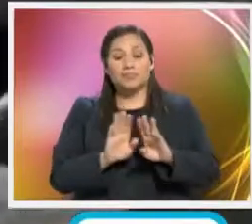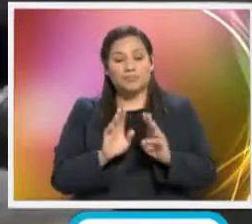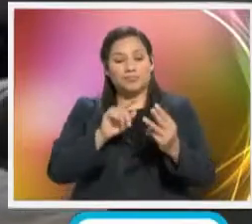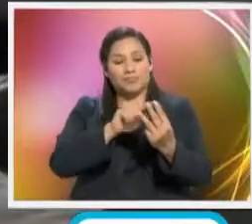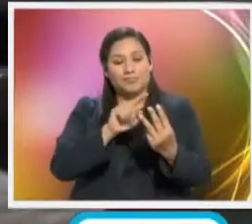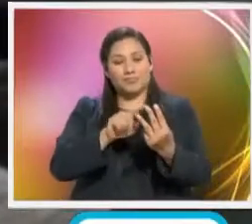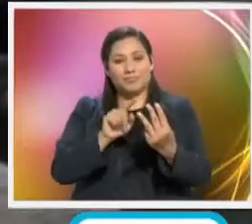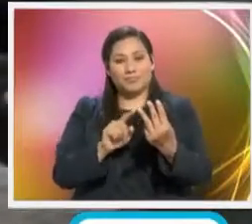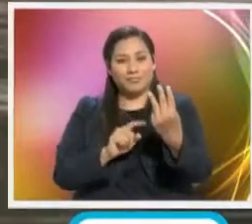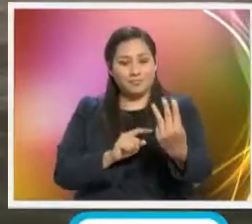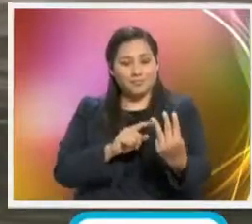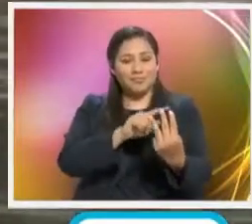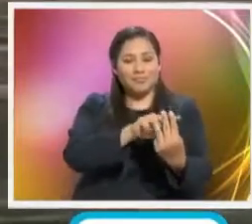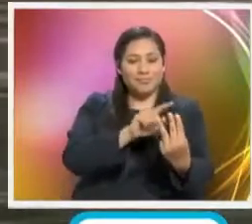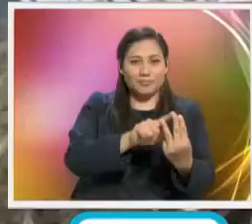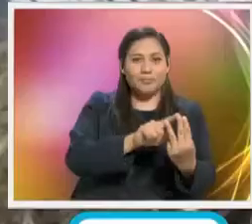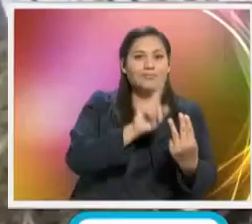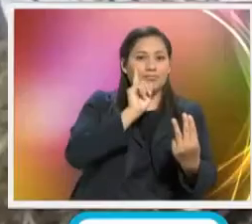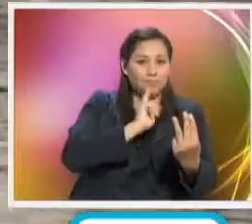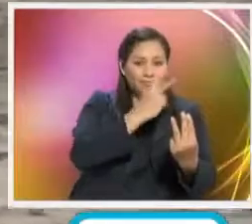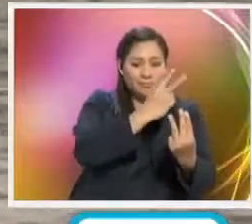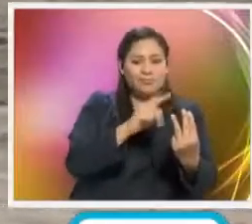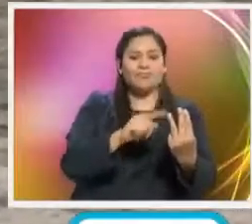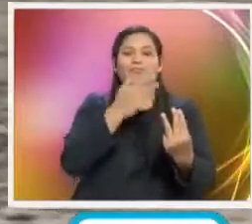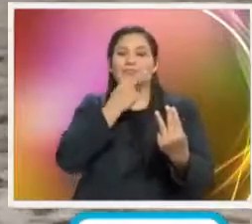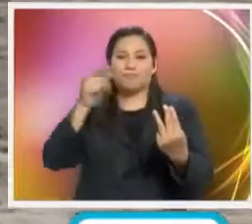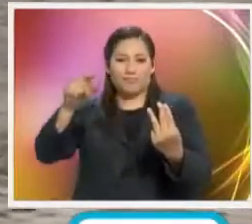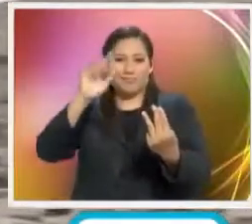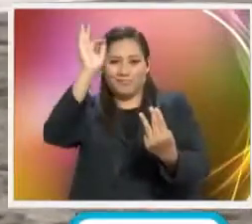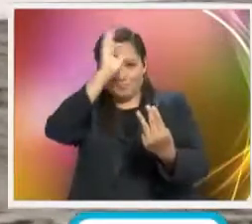de relaciones entre estas dos hermanas y Schiller, que